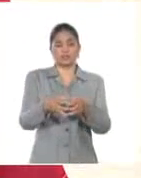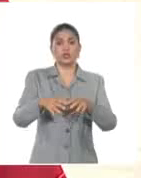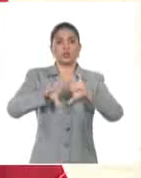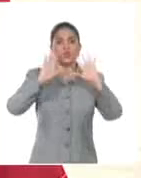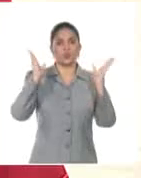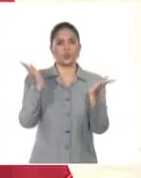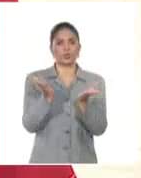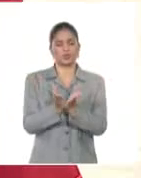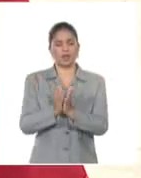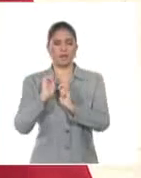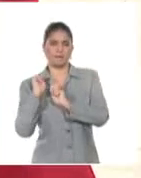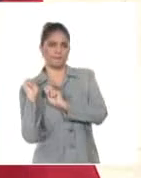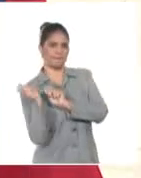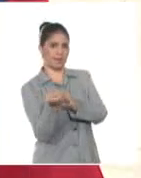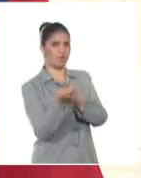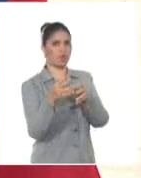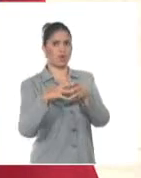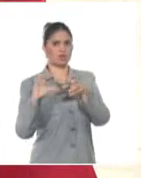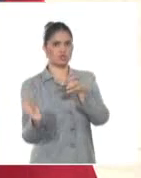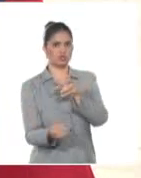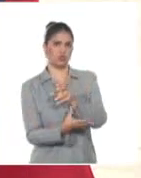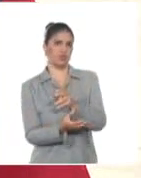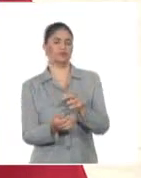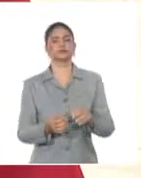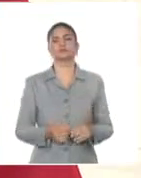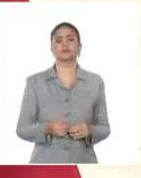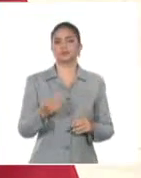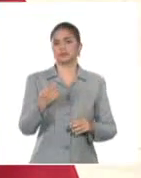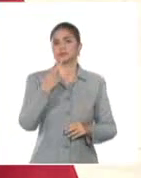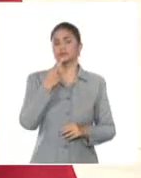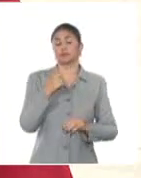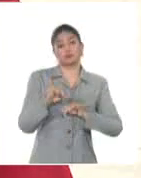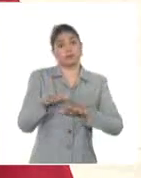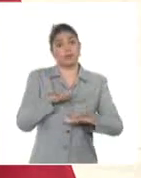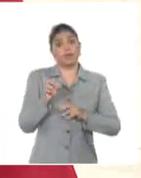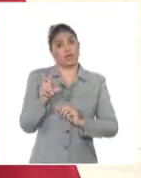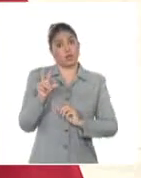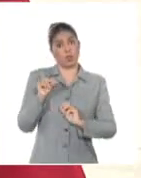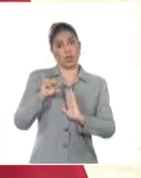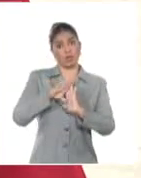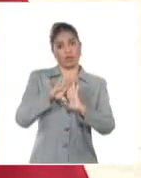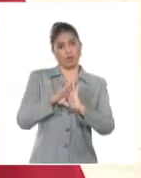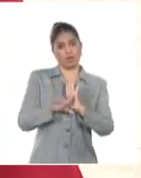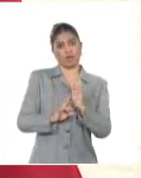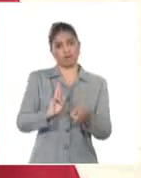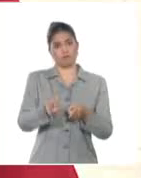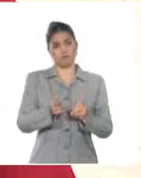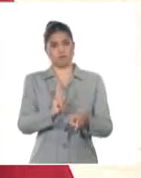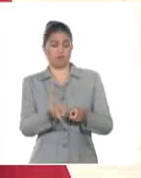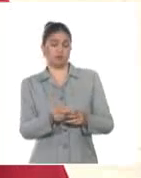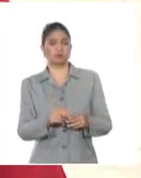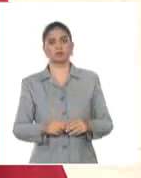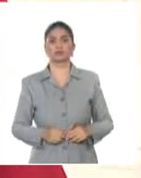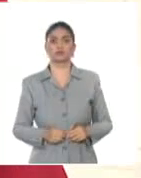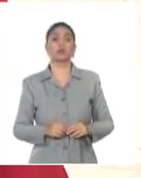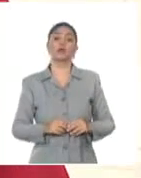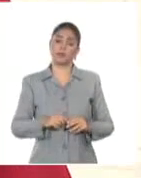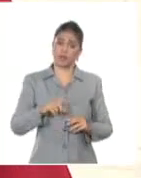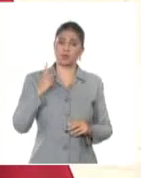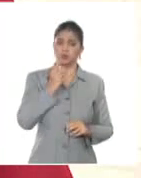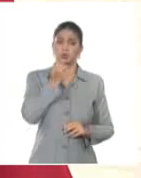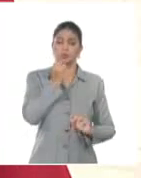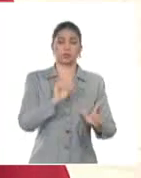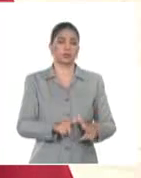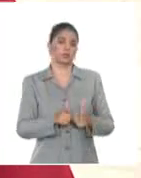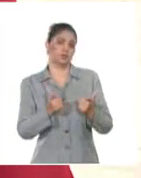No sé, prepararnos para las nuevas reglas, acomodarnos y tratar de hacerlo bien como siempre lo hemos hecho.